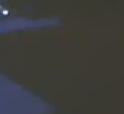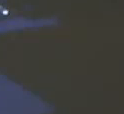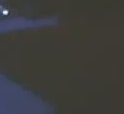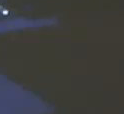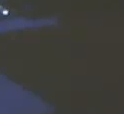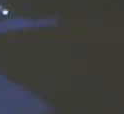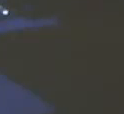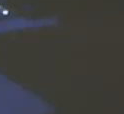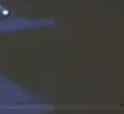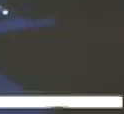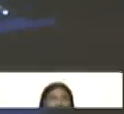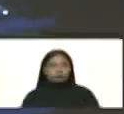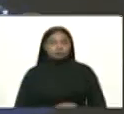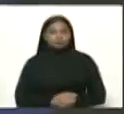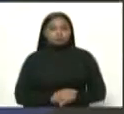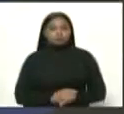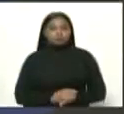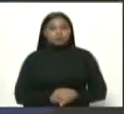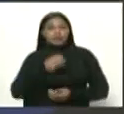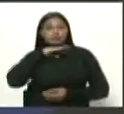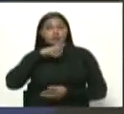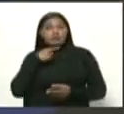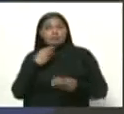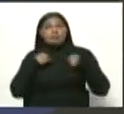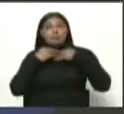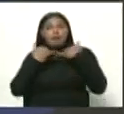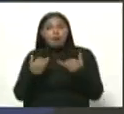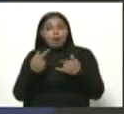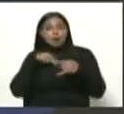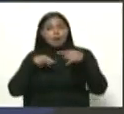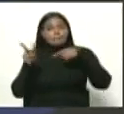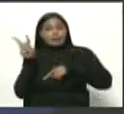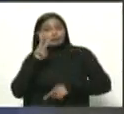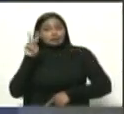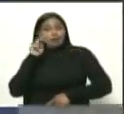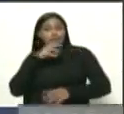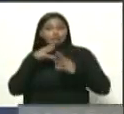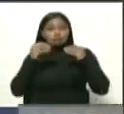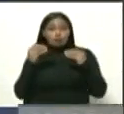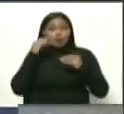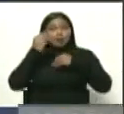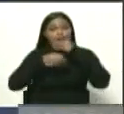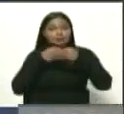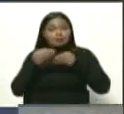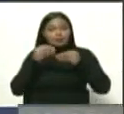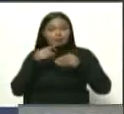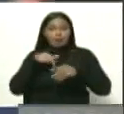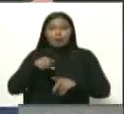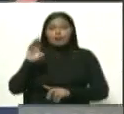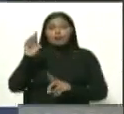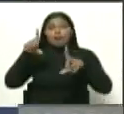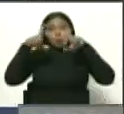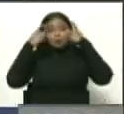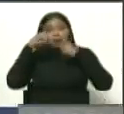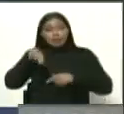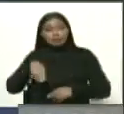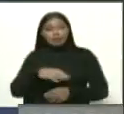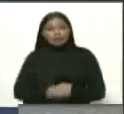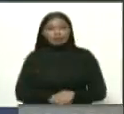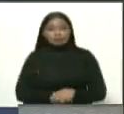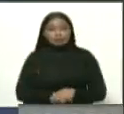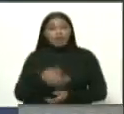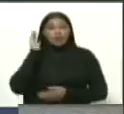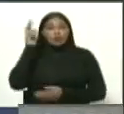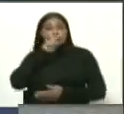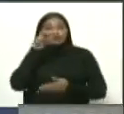Y en estos tiempos la historia está más viva que nunca en Venezuela, toda vez que se está realizando en el litoral central, en el estado de La Guaira, el